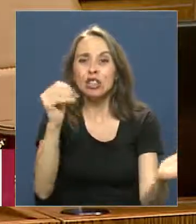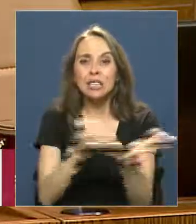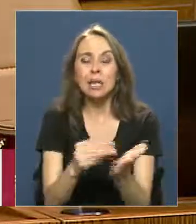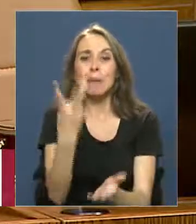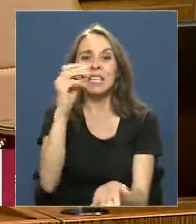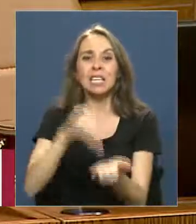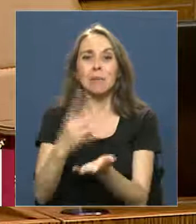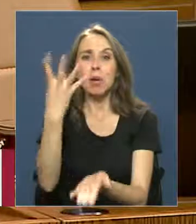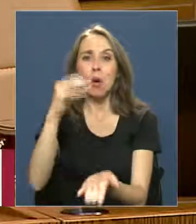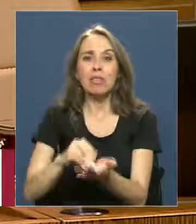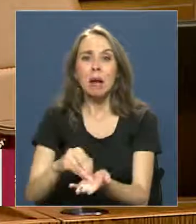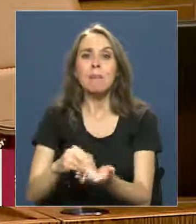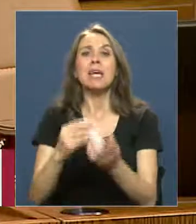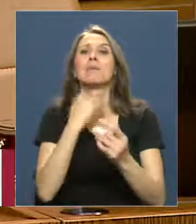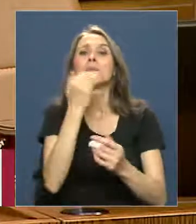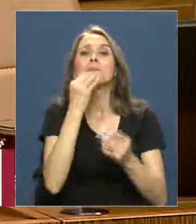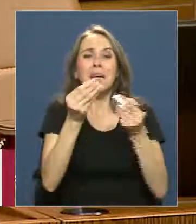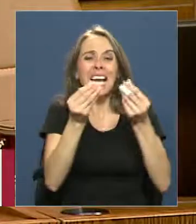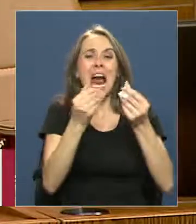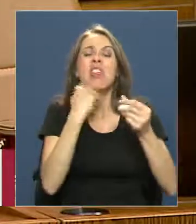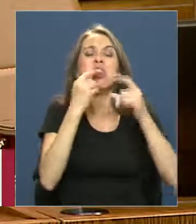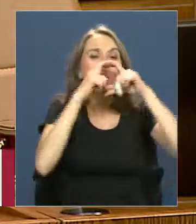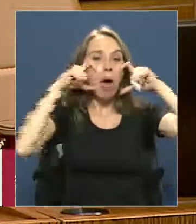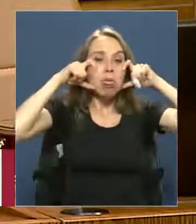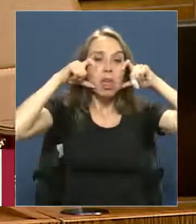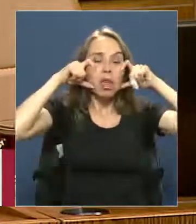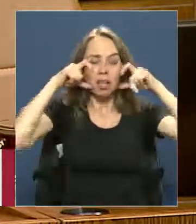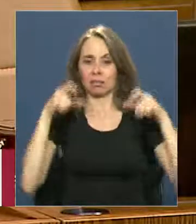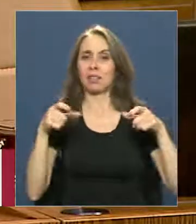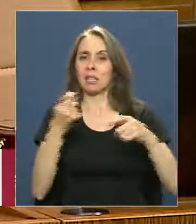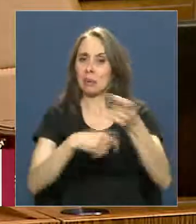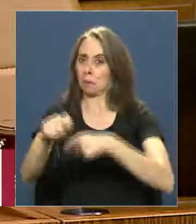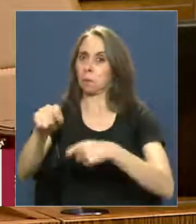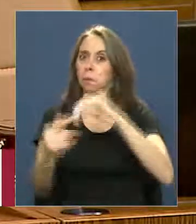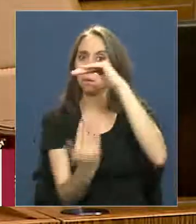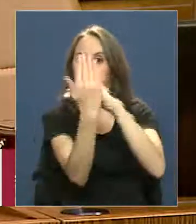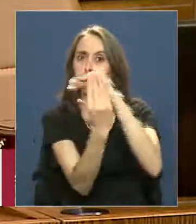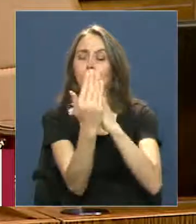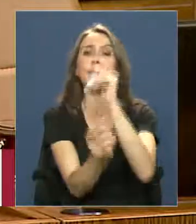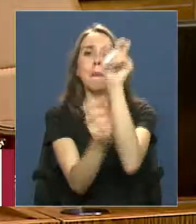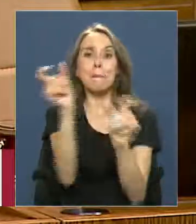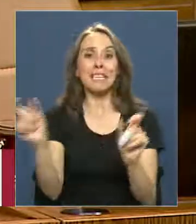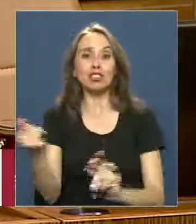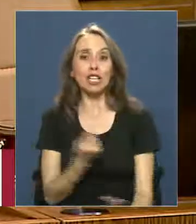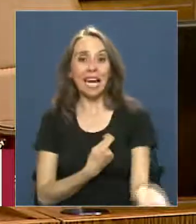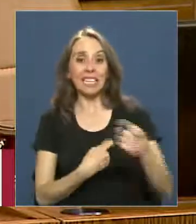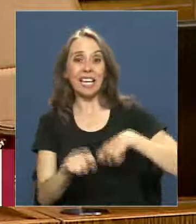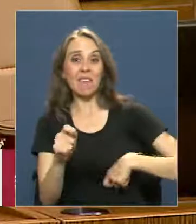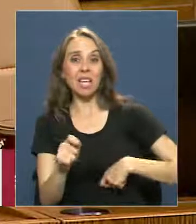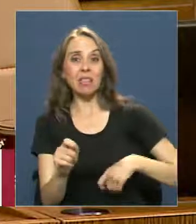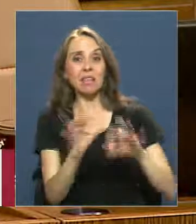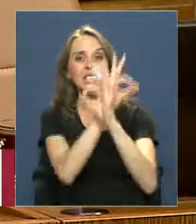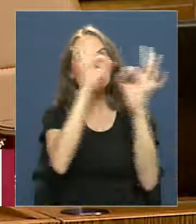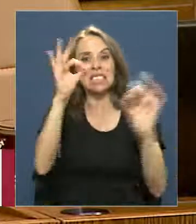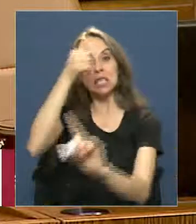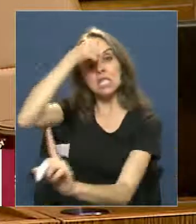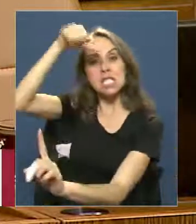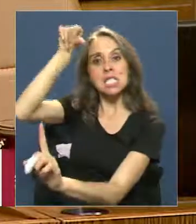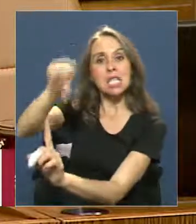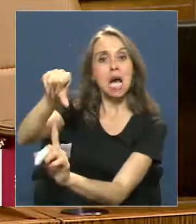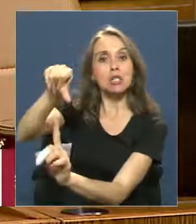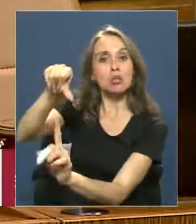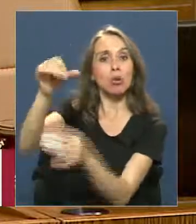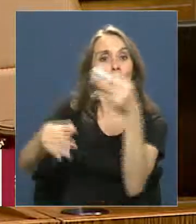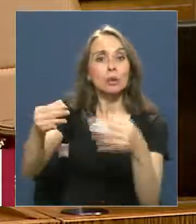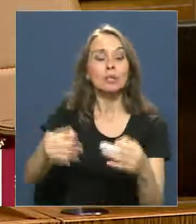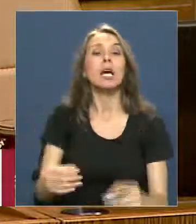mil, 40 mil, la otra de menor calidad. Y estas personas no tendrían una sanción, porque aquí se apunta